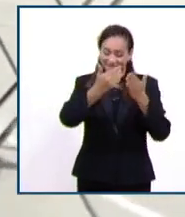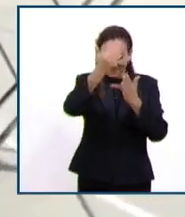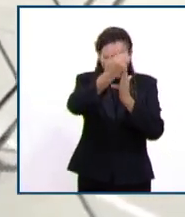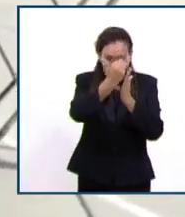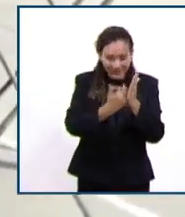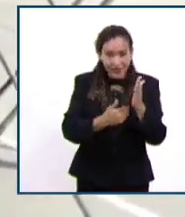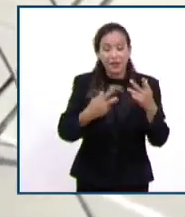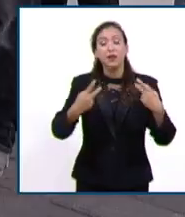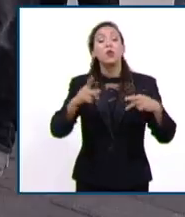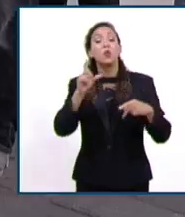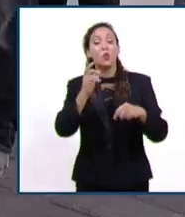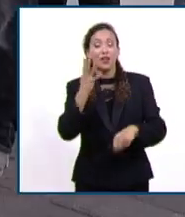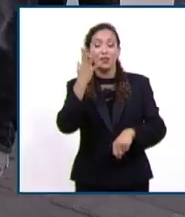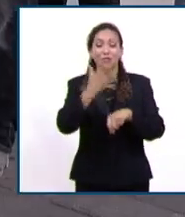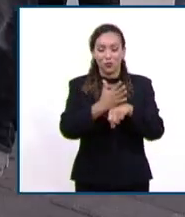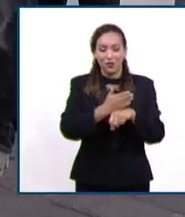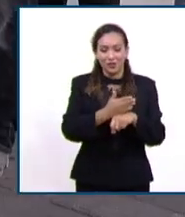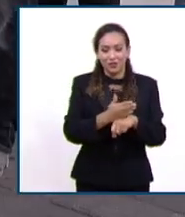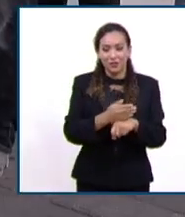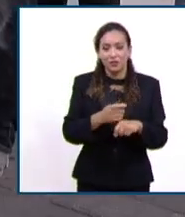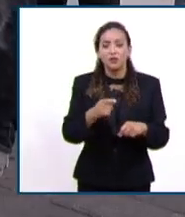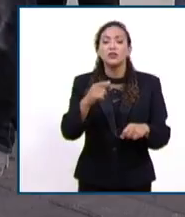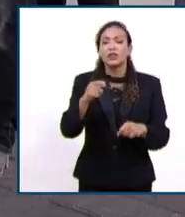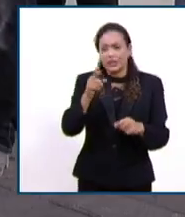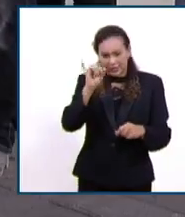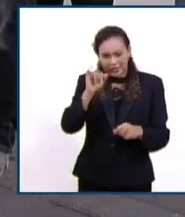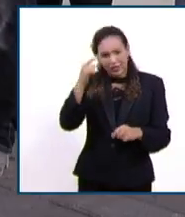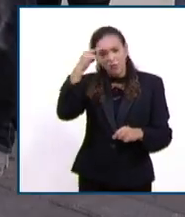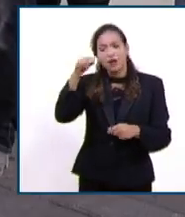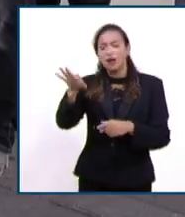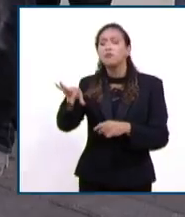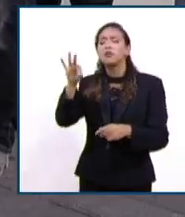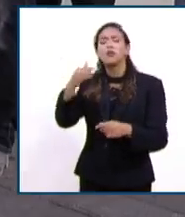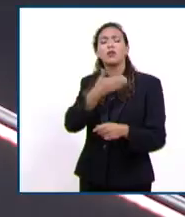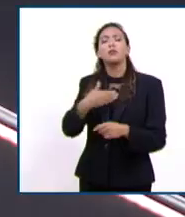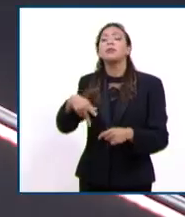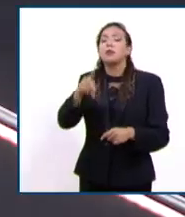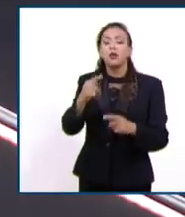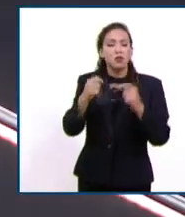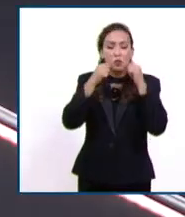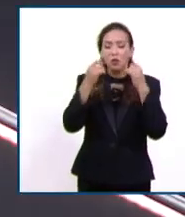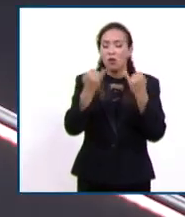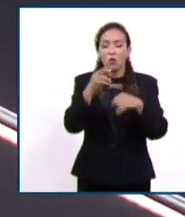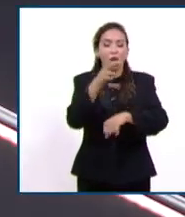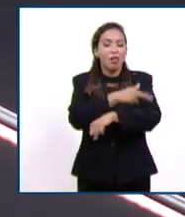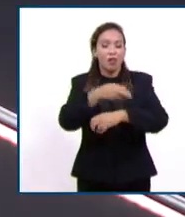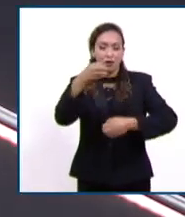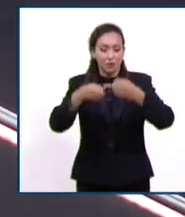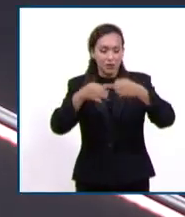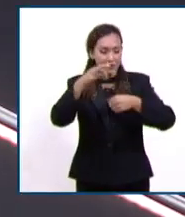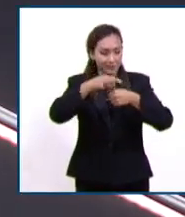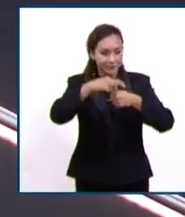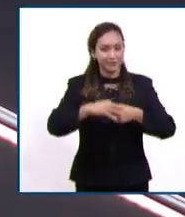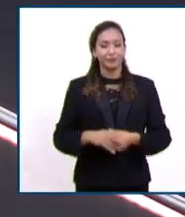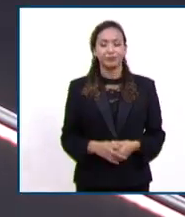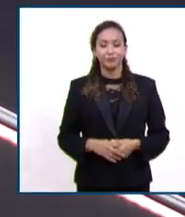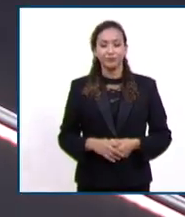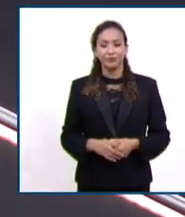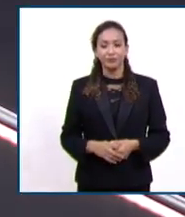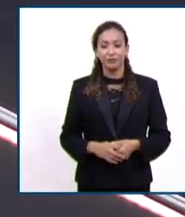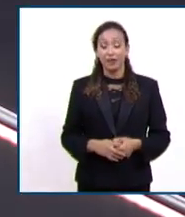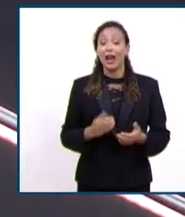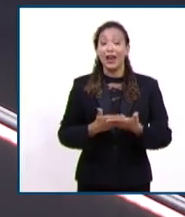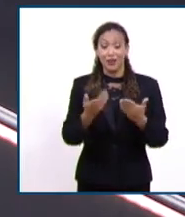sancionados, no solo para la elección presidencial, sino de cualquier proceso electoral. Así, con la creación de